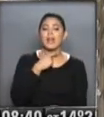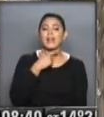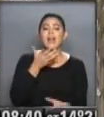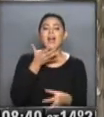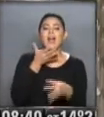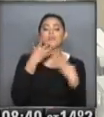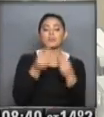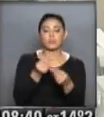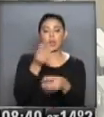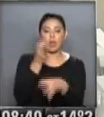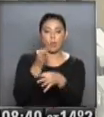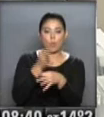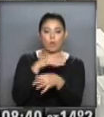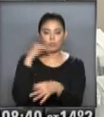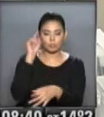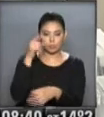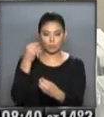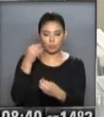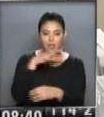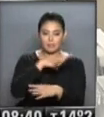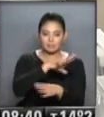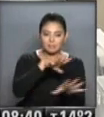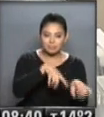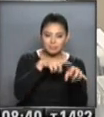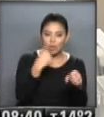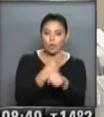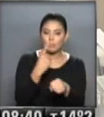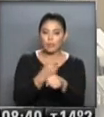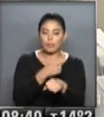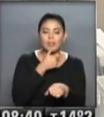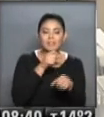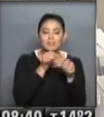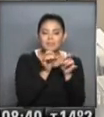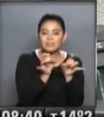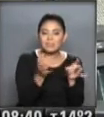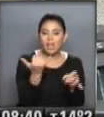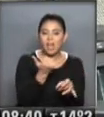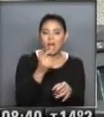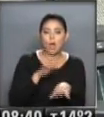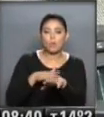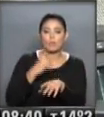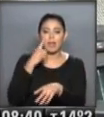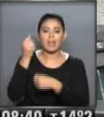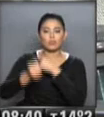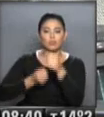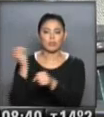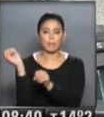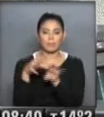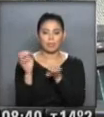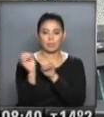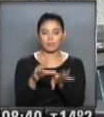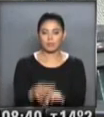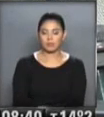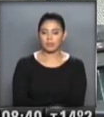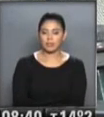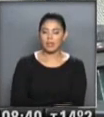Jujuy, que no pueden cultivar la tierra porque las napas de agua están contaminadas por los desechos de la actividad minera. Tampoco pueden